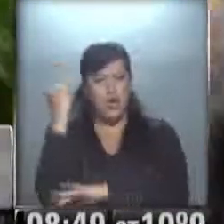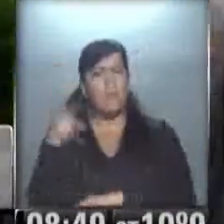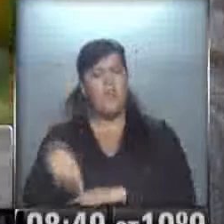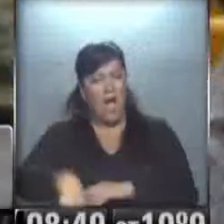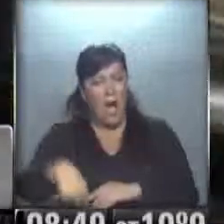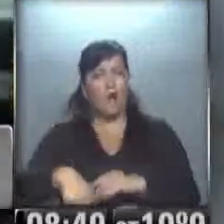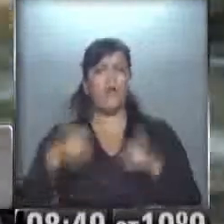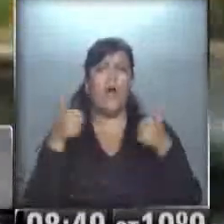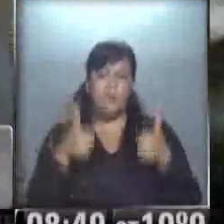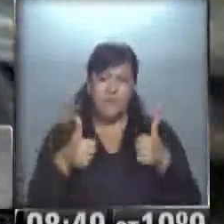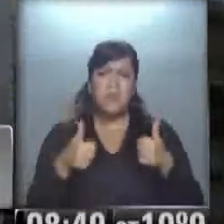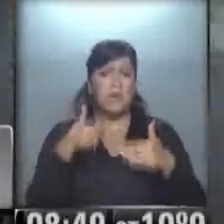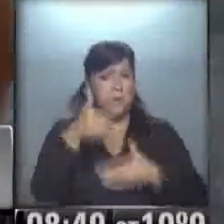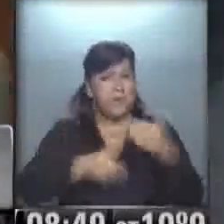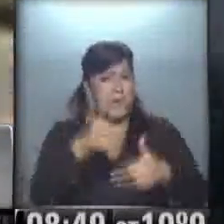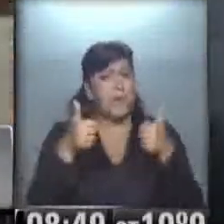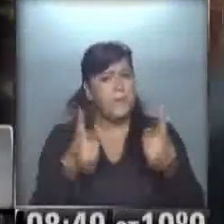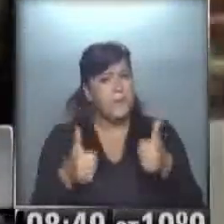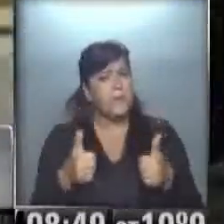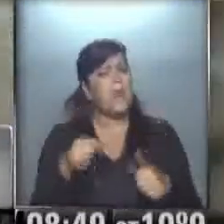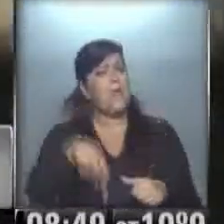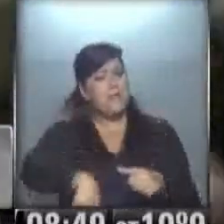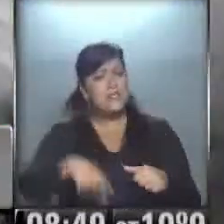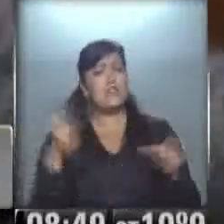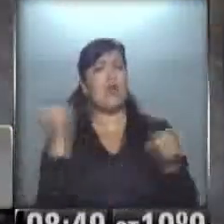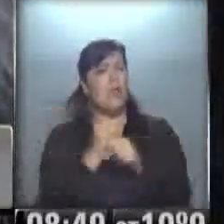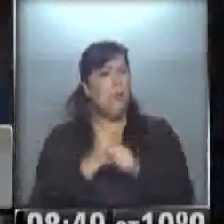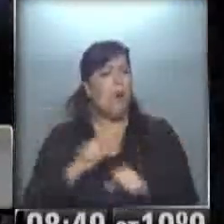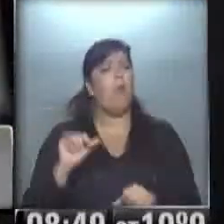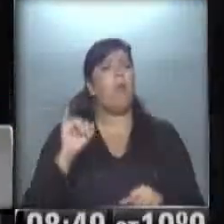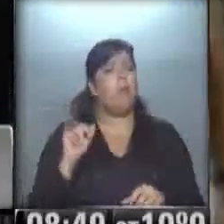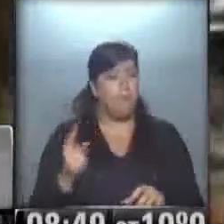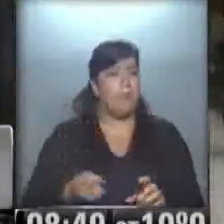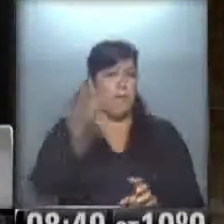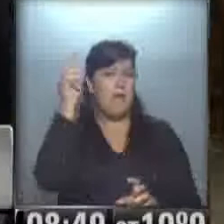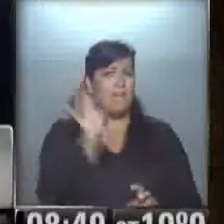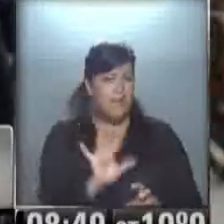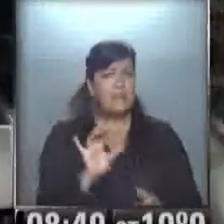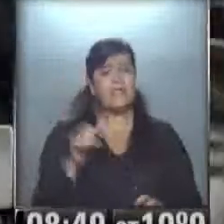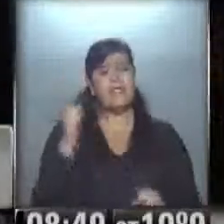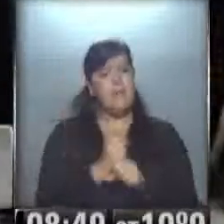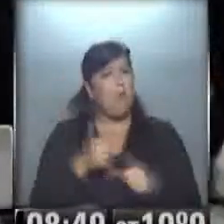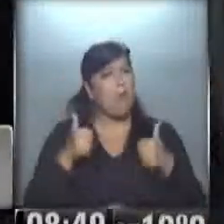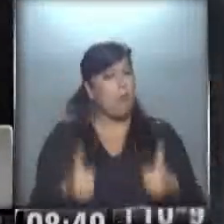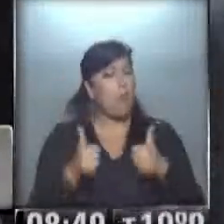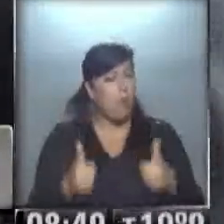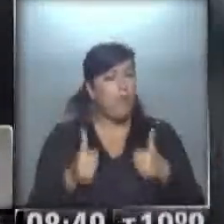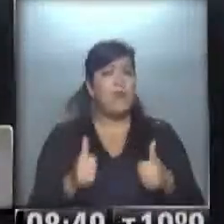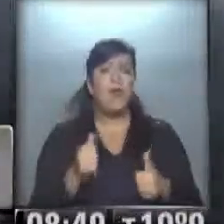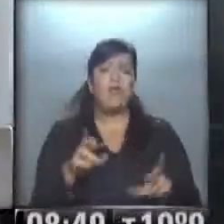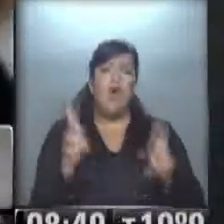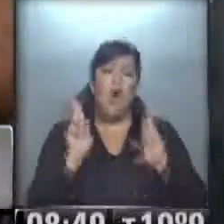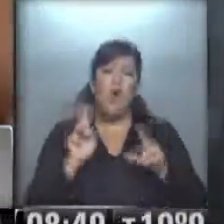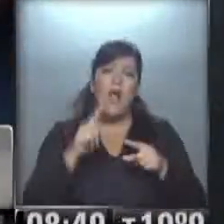camino. Creo que se han hecho trabajos únicos y muy eficientes en estos últimos tiempos, y esperemos en los próximos días tener